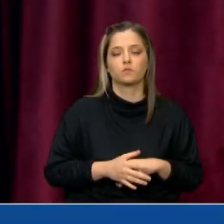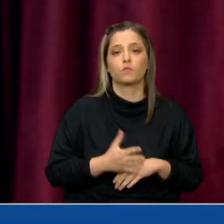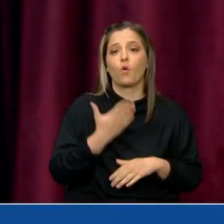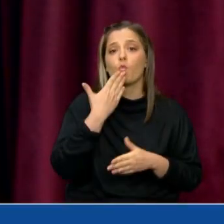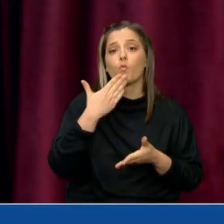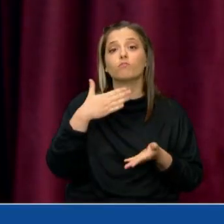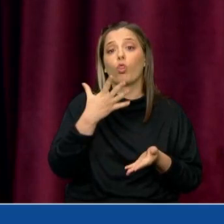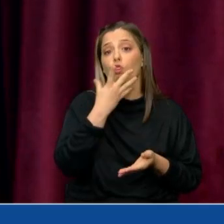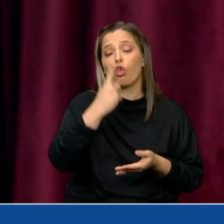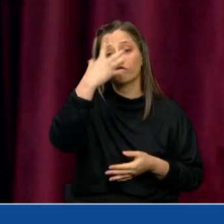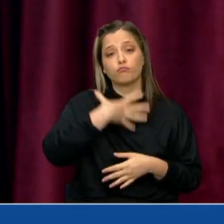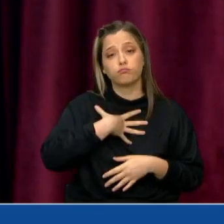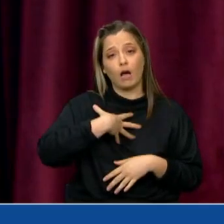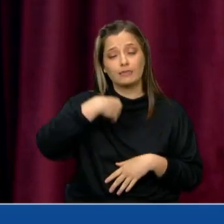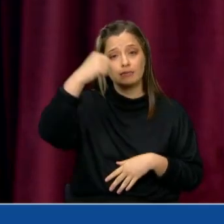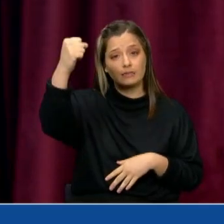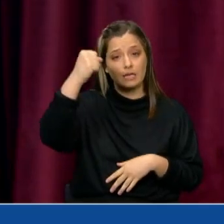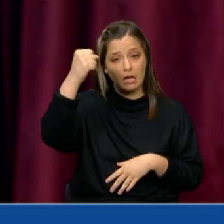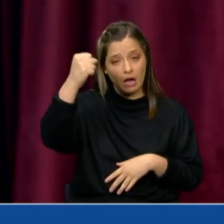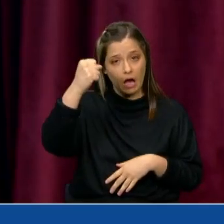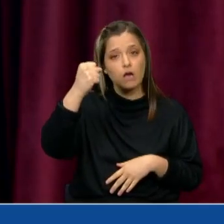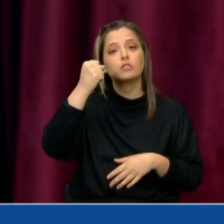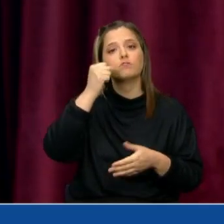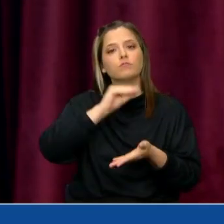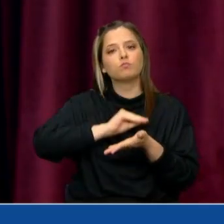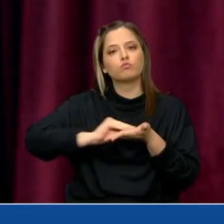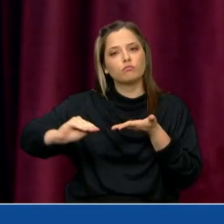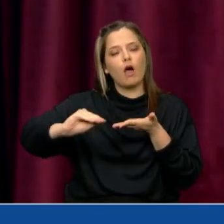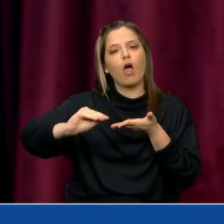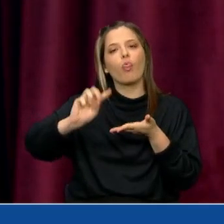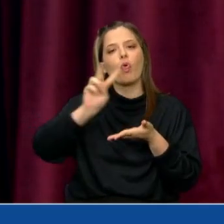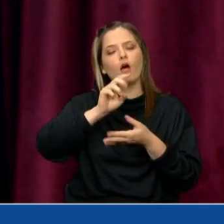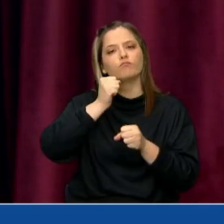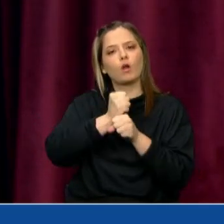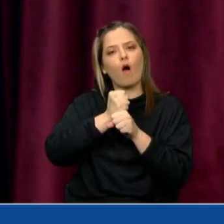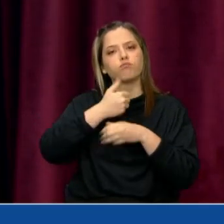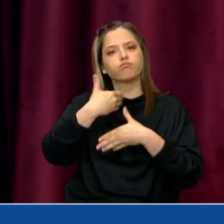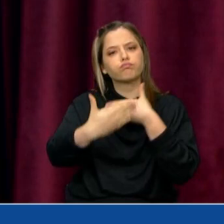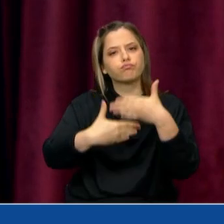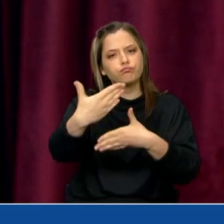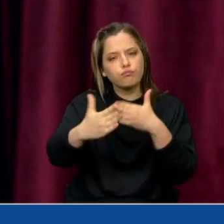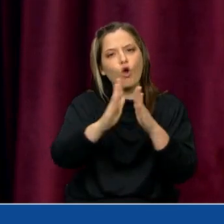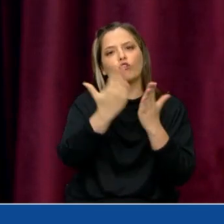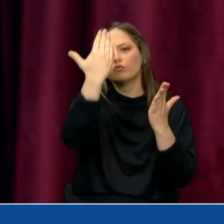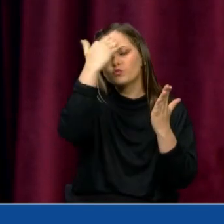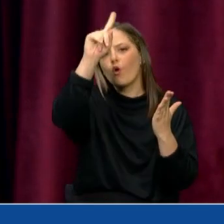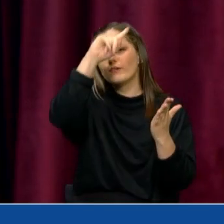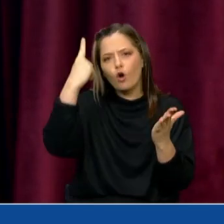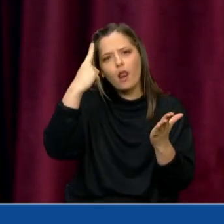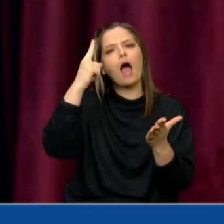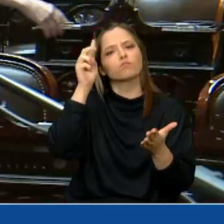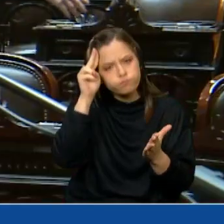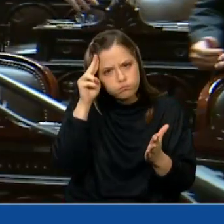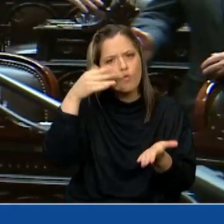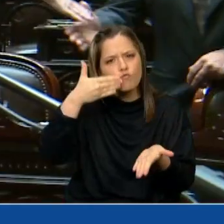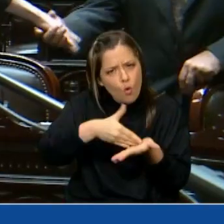¿Juráis por Dios y la patria desempeñar fielmente el cargo de diputada y obrar en todo de conformidad con lo que prescribe la Constitución